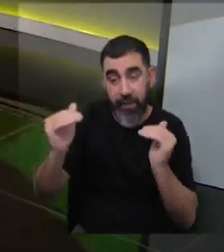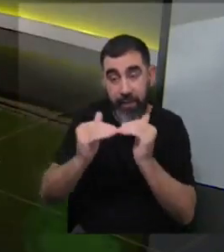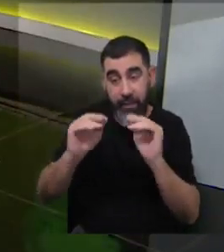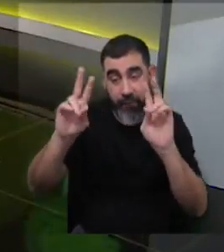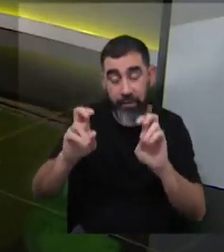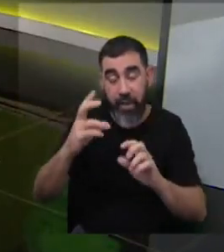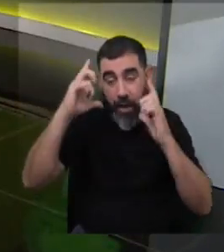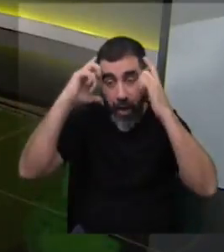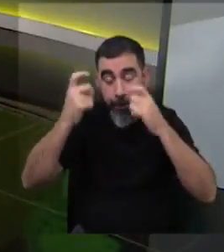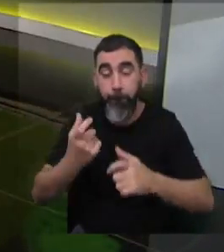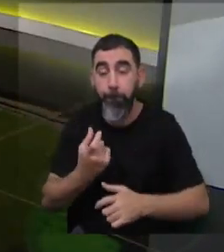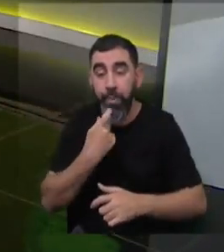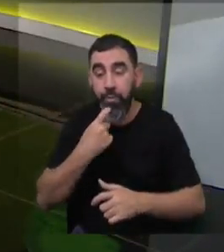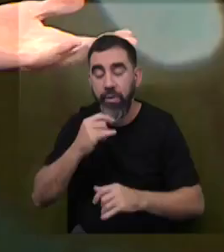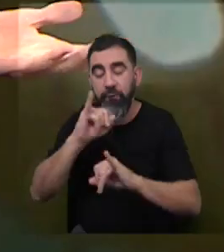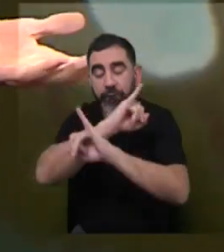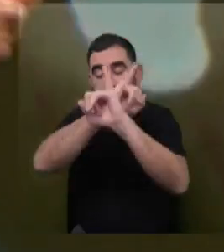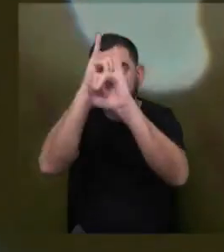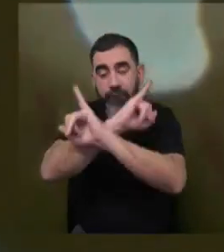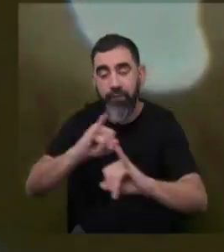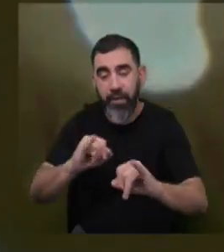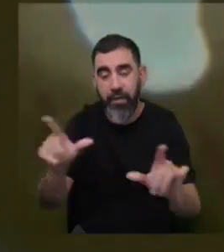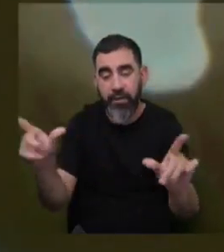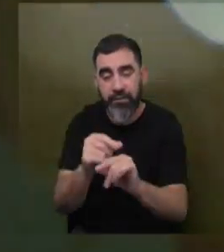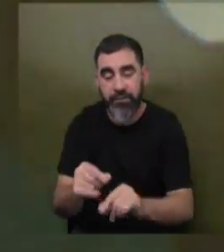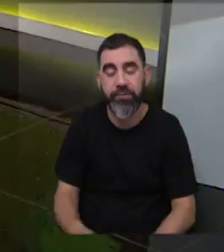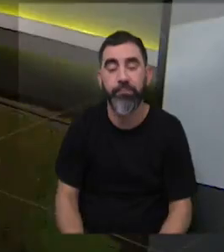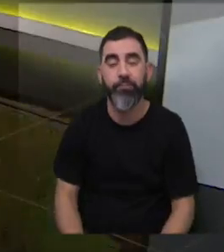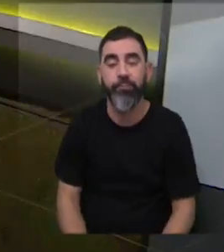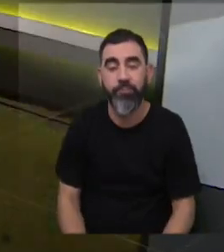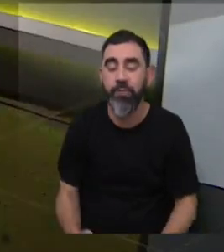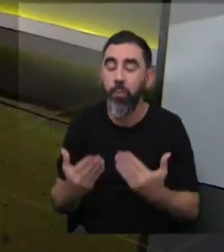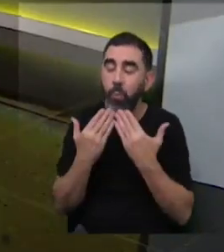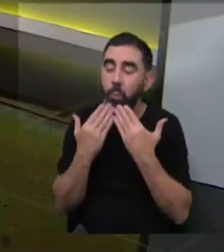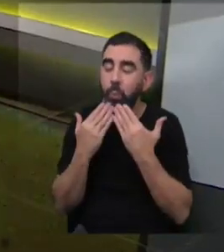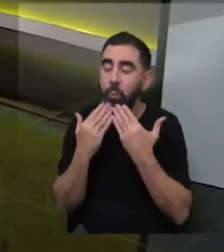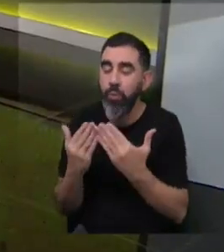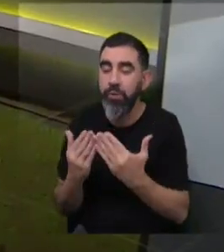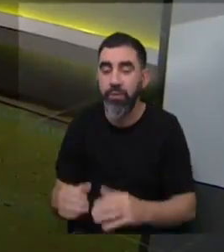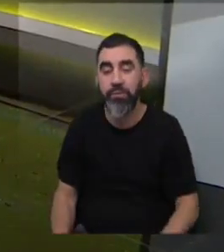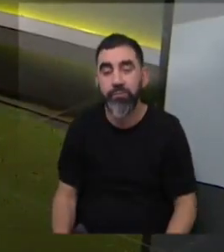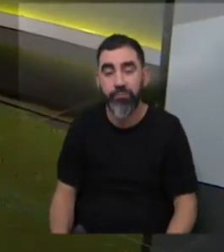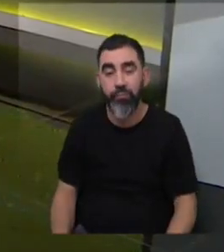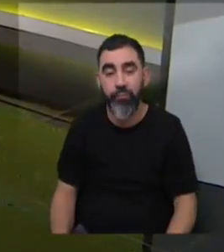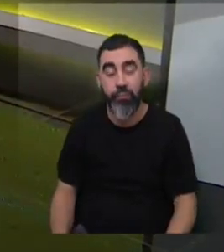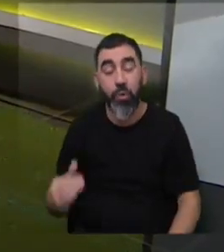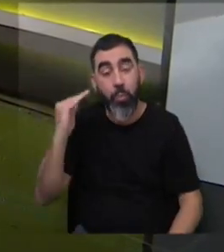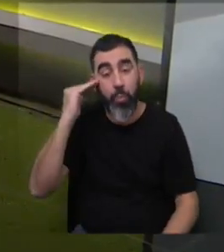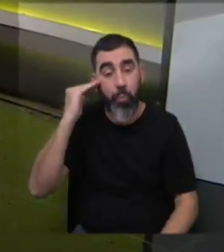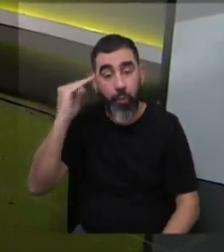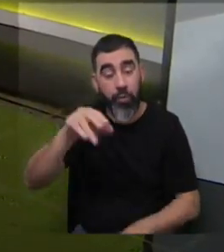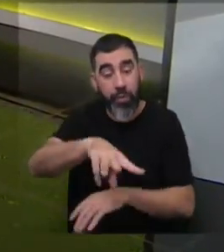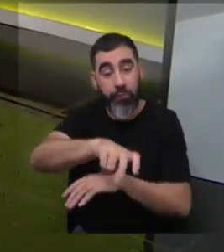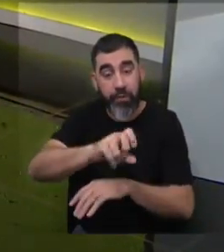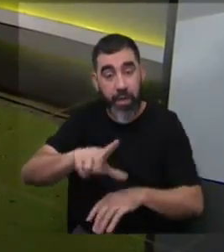Caperucita tuvo un final feliz. Muchas gracias, Bueno, Gildas. muchas gracias. Gildas Clemente, profesor, docente de física